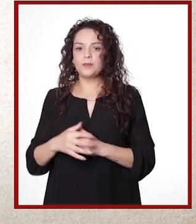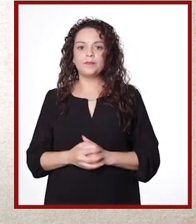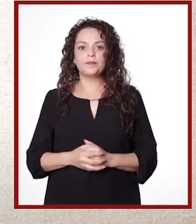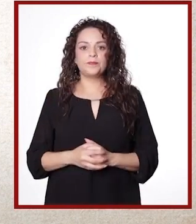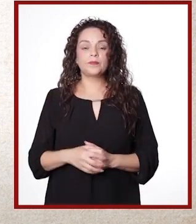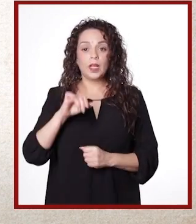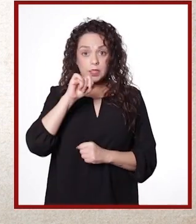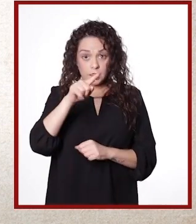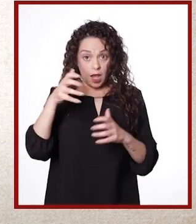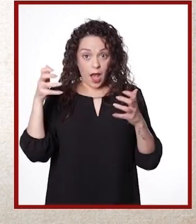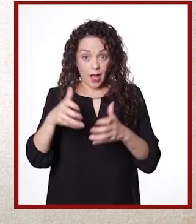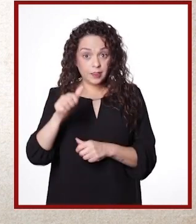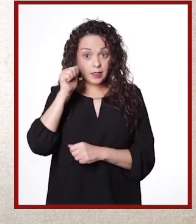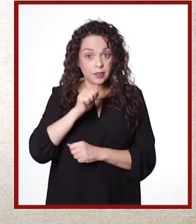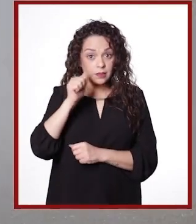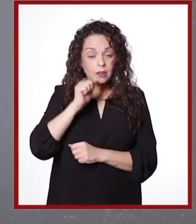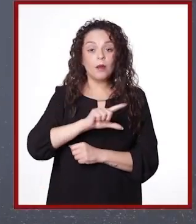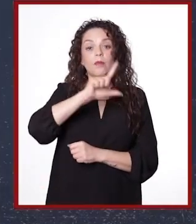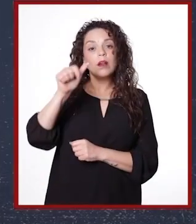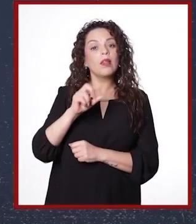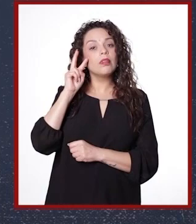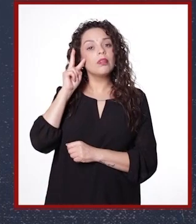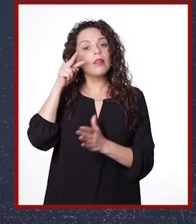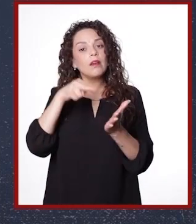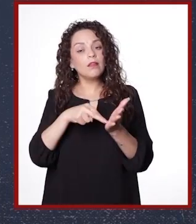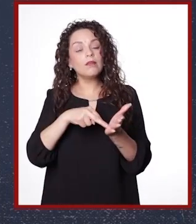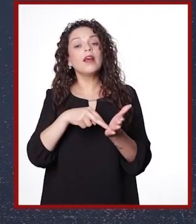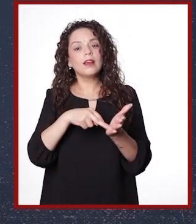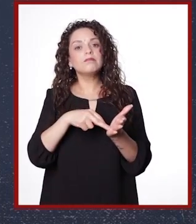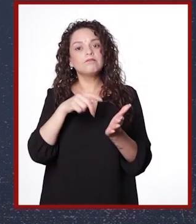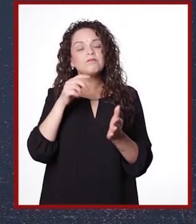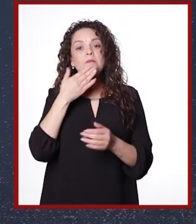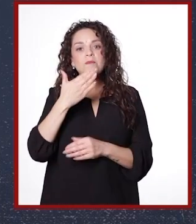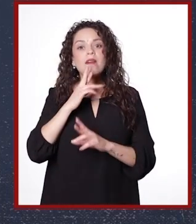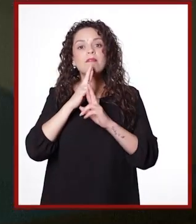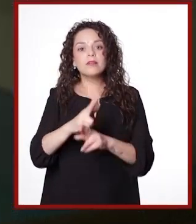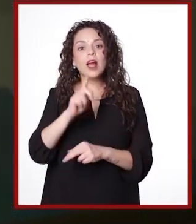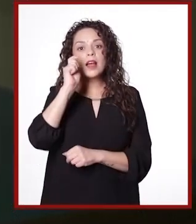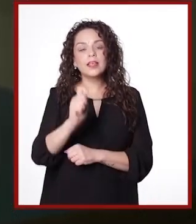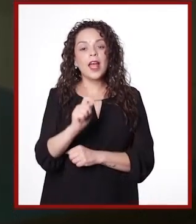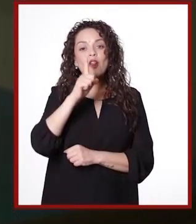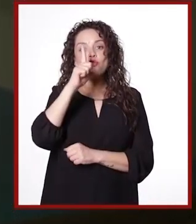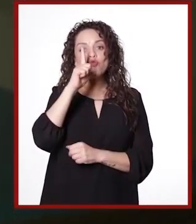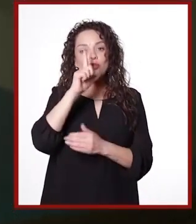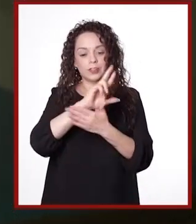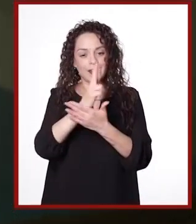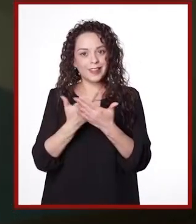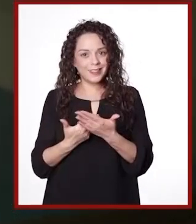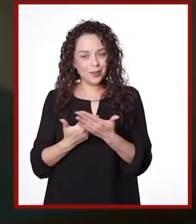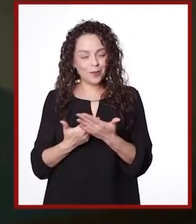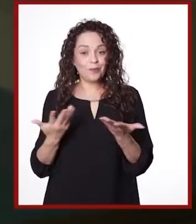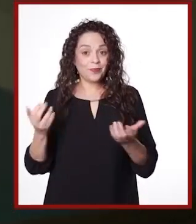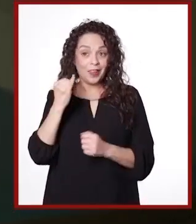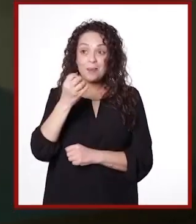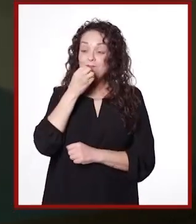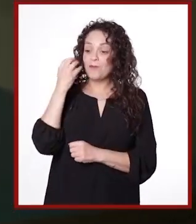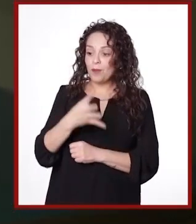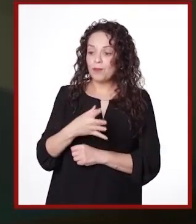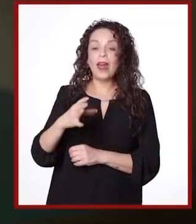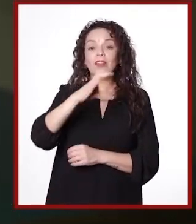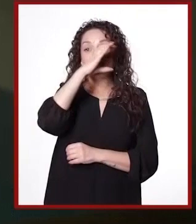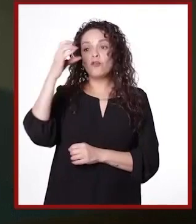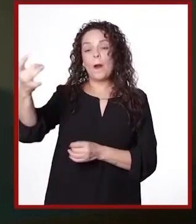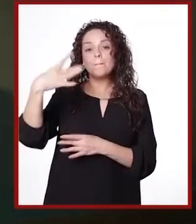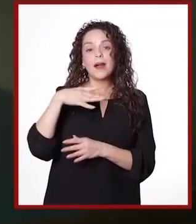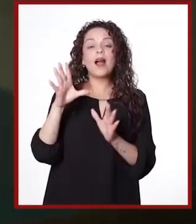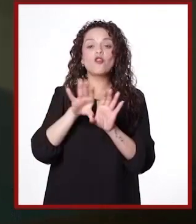desconectar. Si lo hacen regularmente, el resultado se verá reflejado en el recibo de luz. ¡Guau! Eso está padrísimo. Mándenos sus fotos a través de